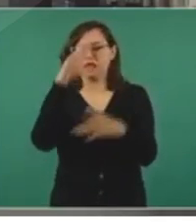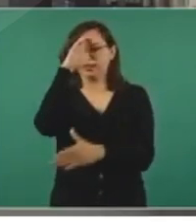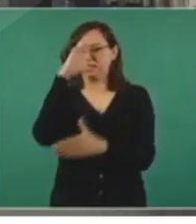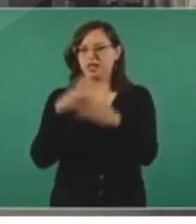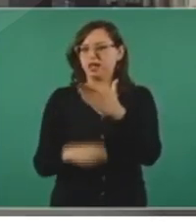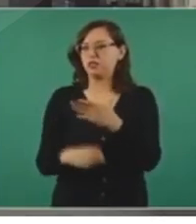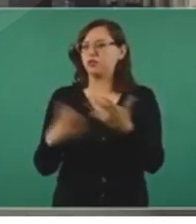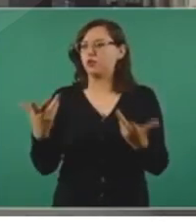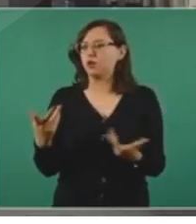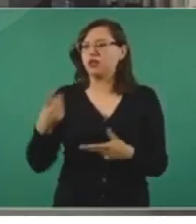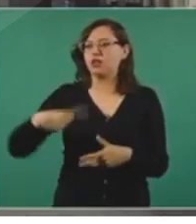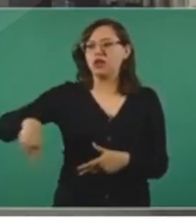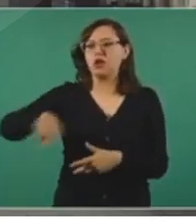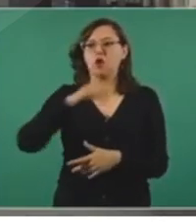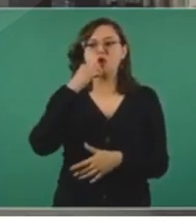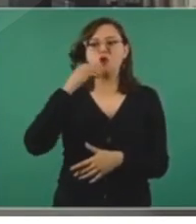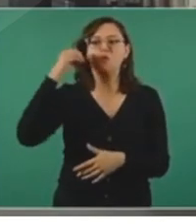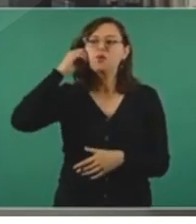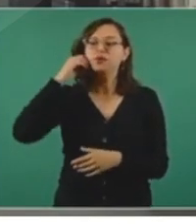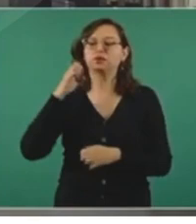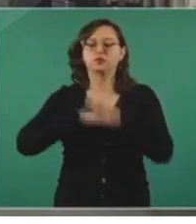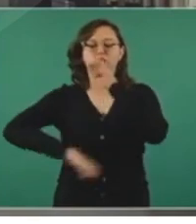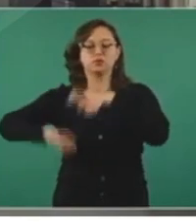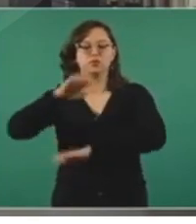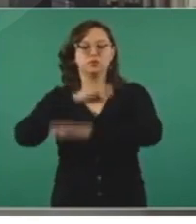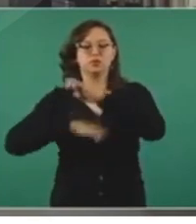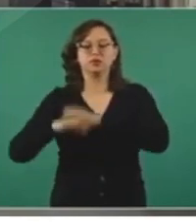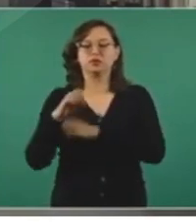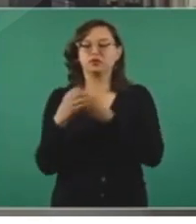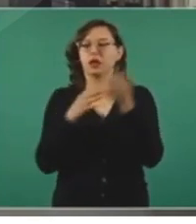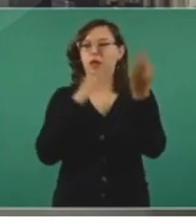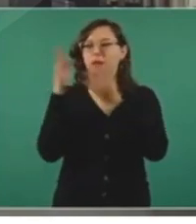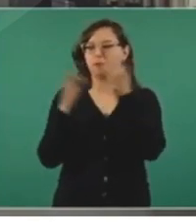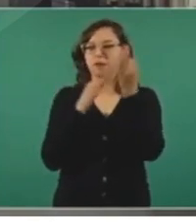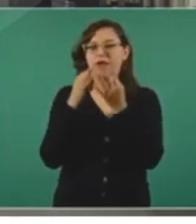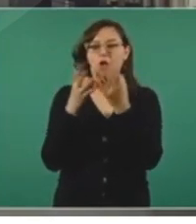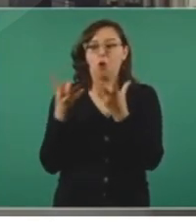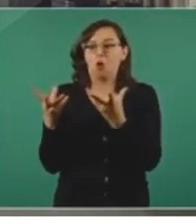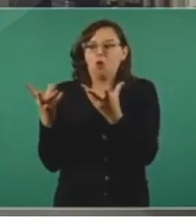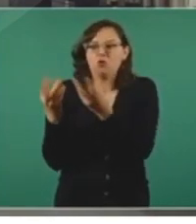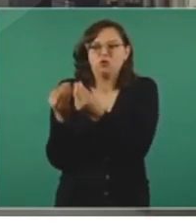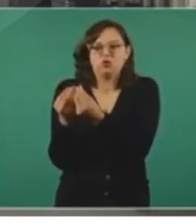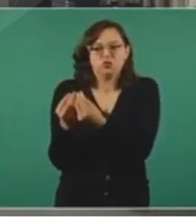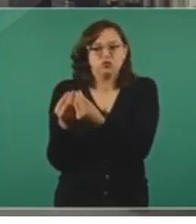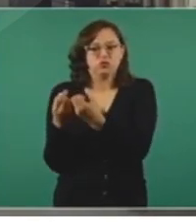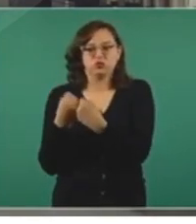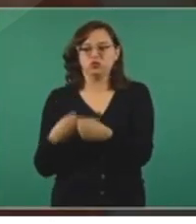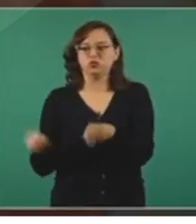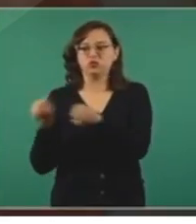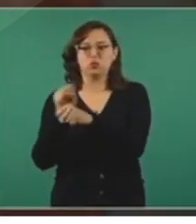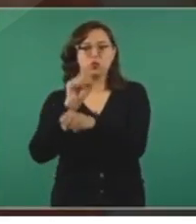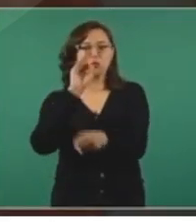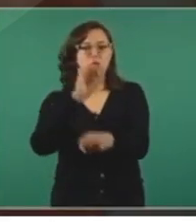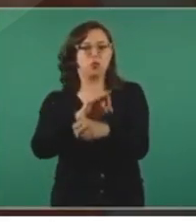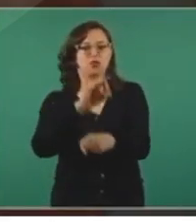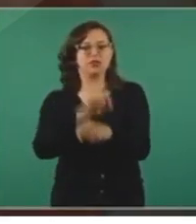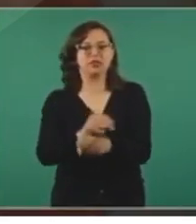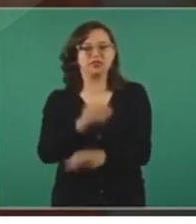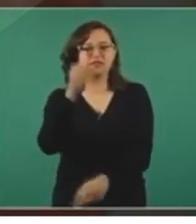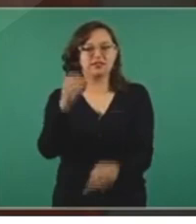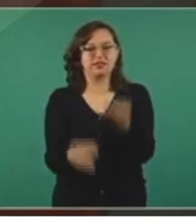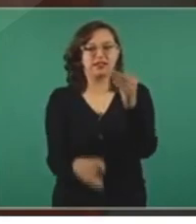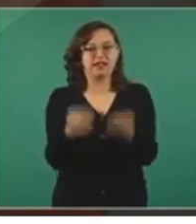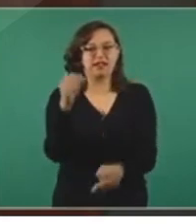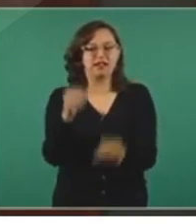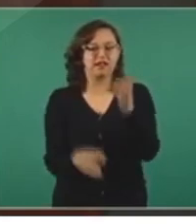la oposición que está muy domesticada en Guanajuato, incluyendo los medios de comunicación, en torno al fiscal que incluso se dio el lujo de hacer